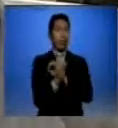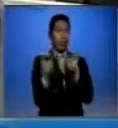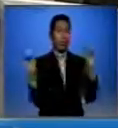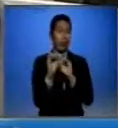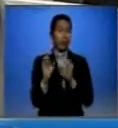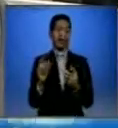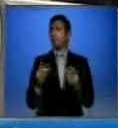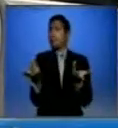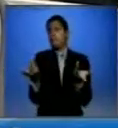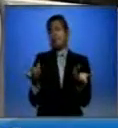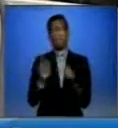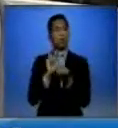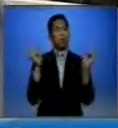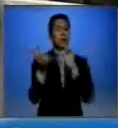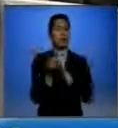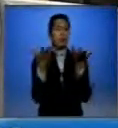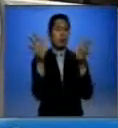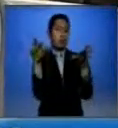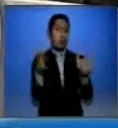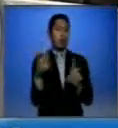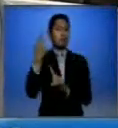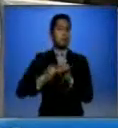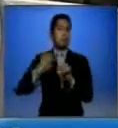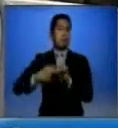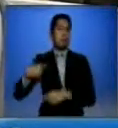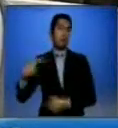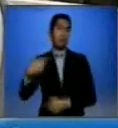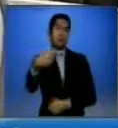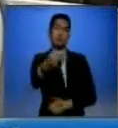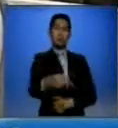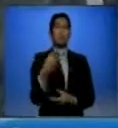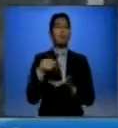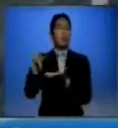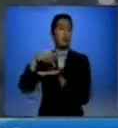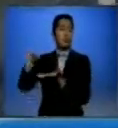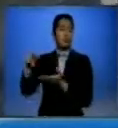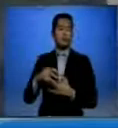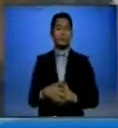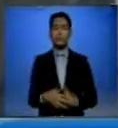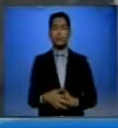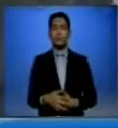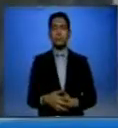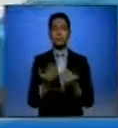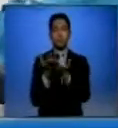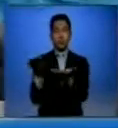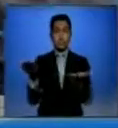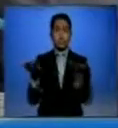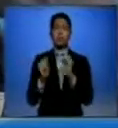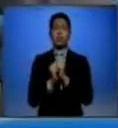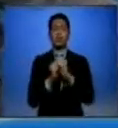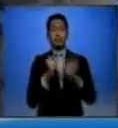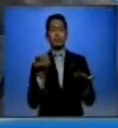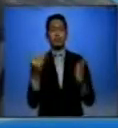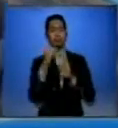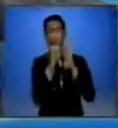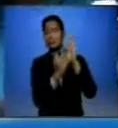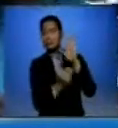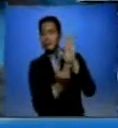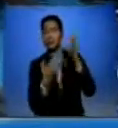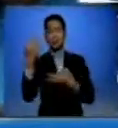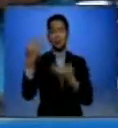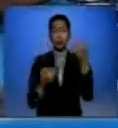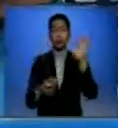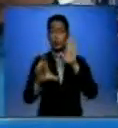ese beneficio social. De lo contrario, si no solicita, pues se mensualizaría. Este trámite fue establecido en la Ley de Justicia Laboral